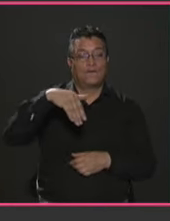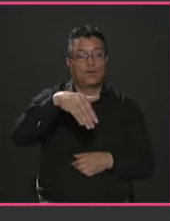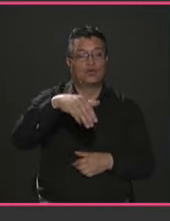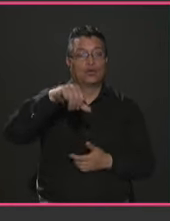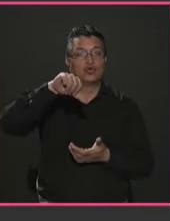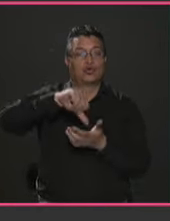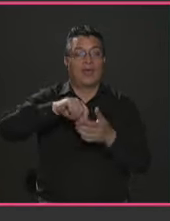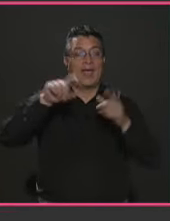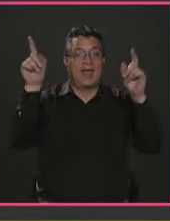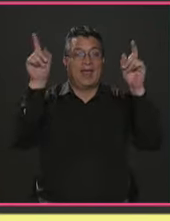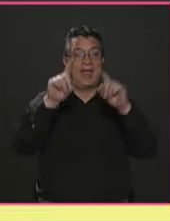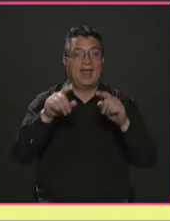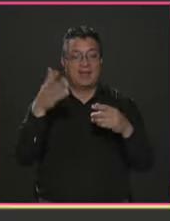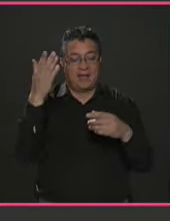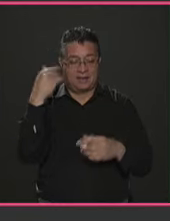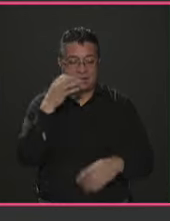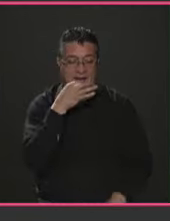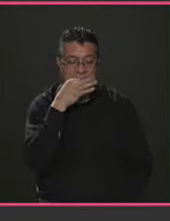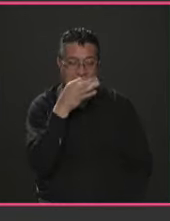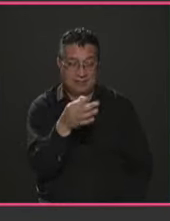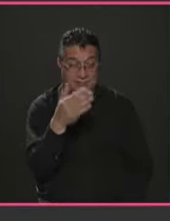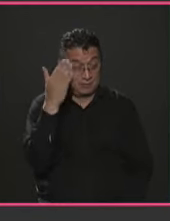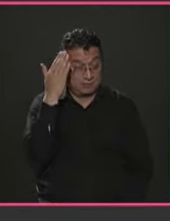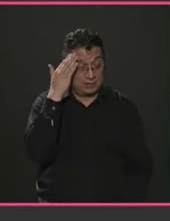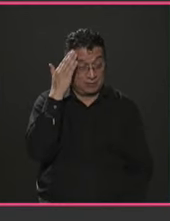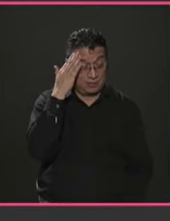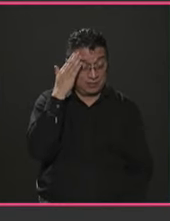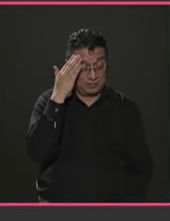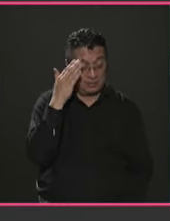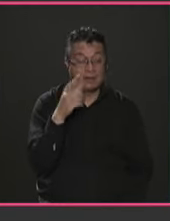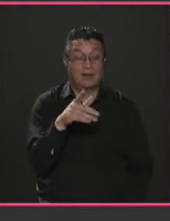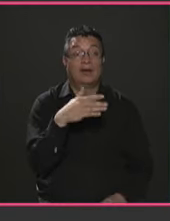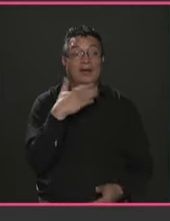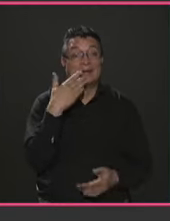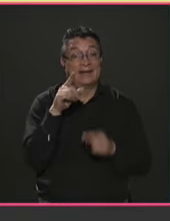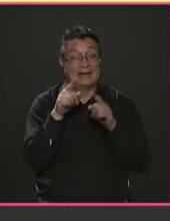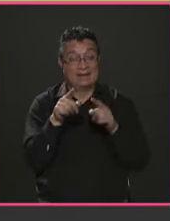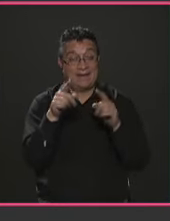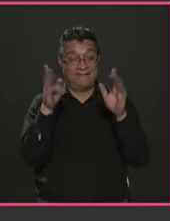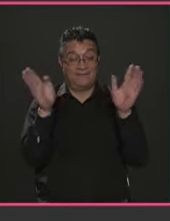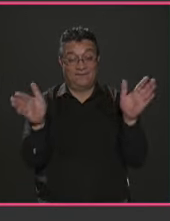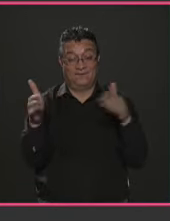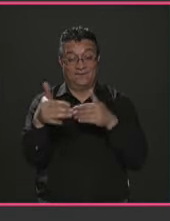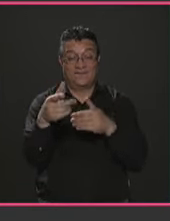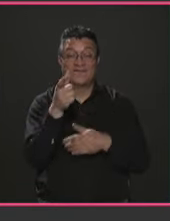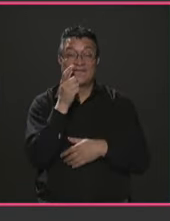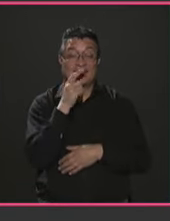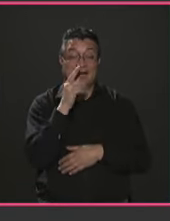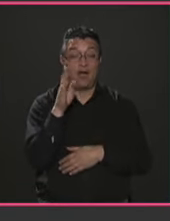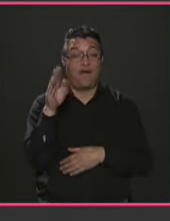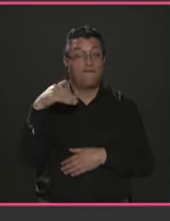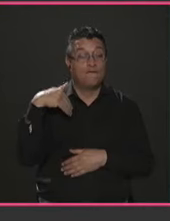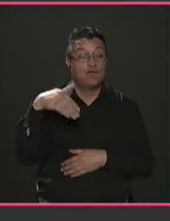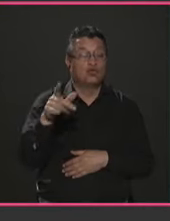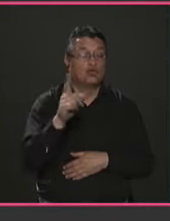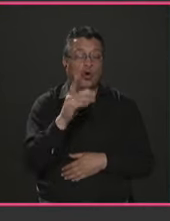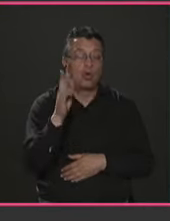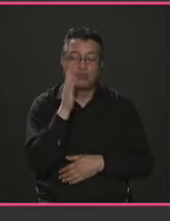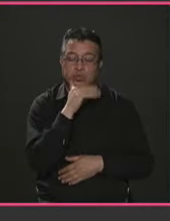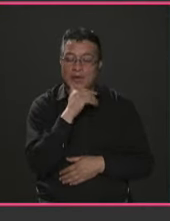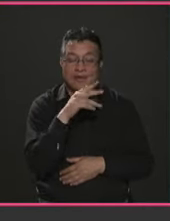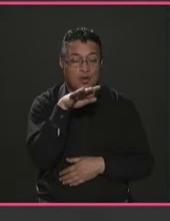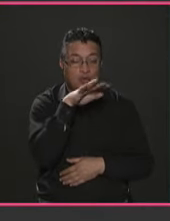eléctrica de la que hablé al principio se acuerdan cuando esas baterías de los buses ya no se podían usar en los